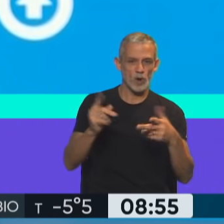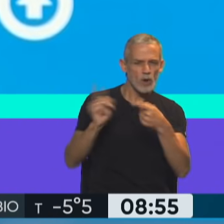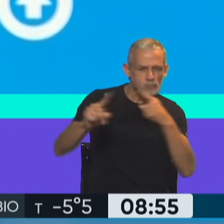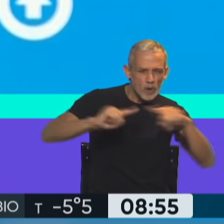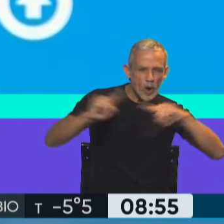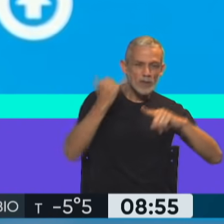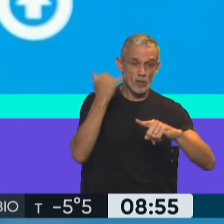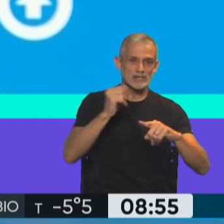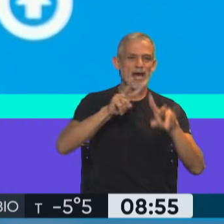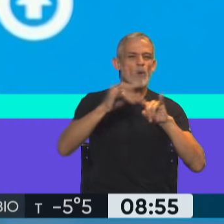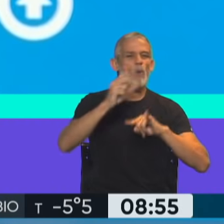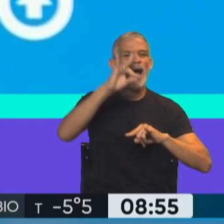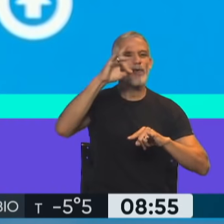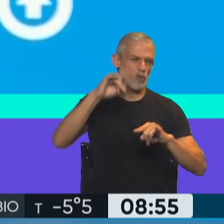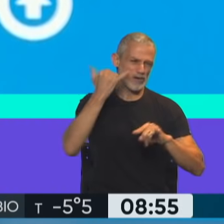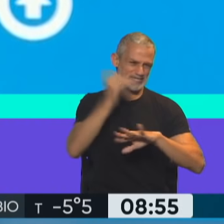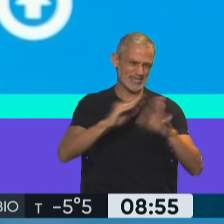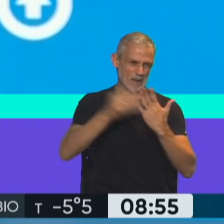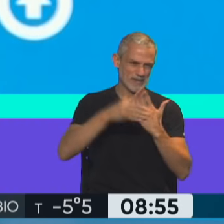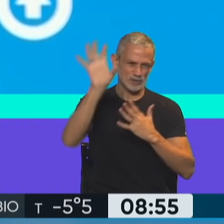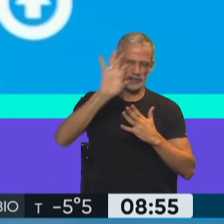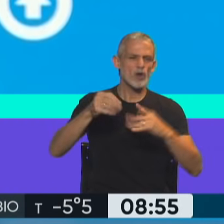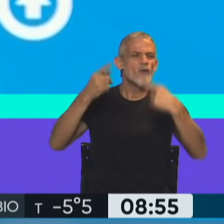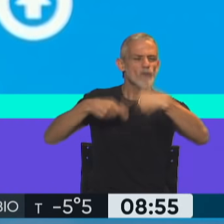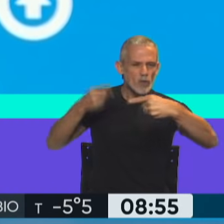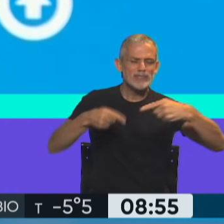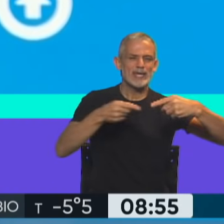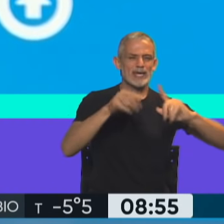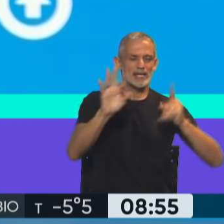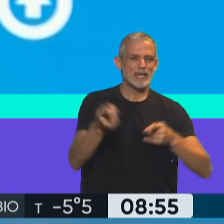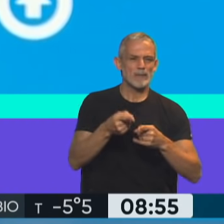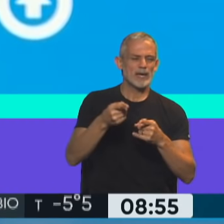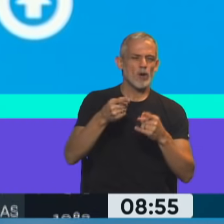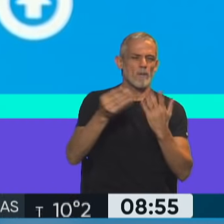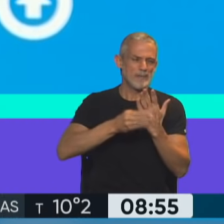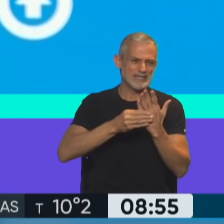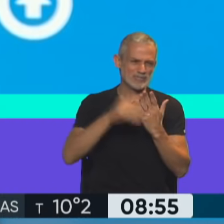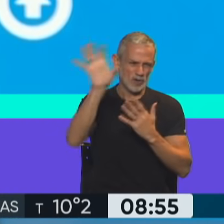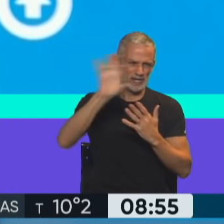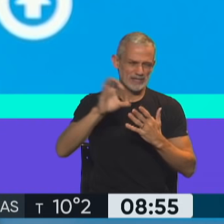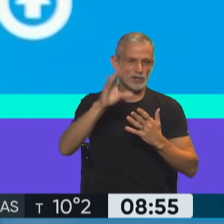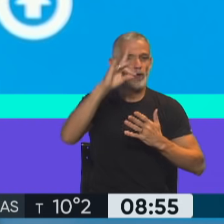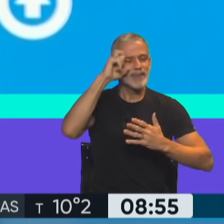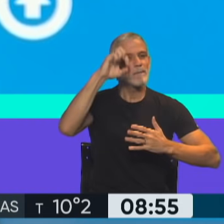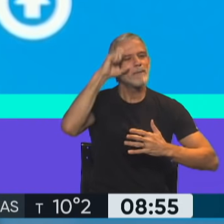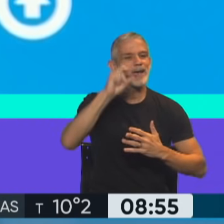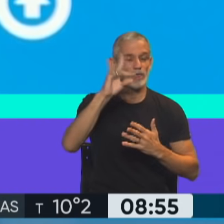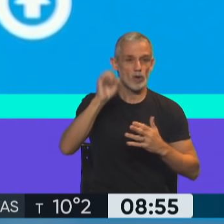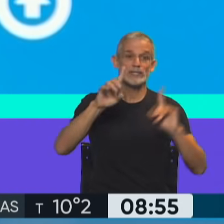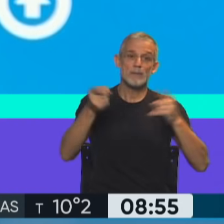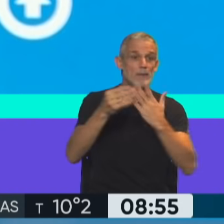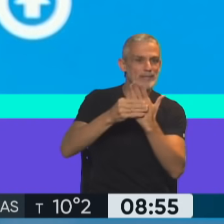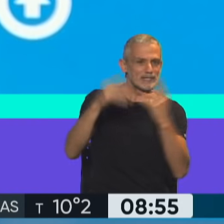yo lo hablé con Guado, obviamente todo el área de frontera, con el ministro de Pedro, yo lo hablé con el ministro de